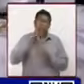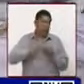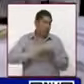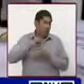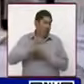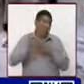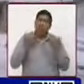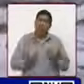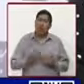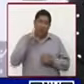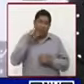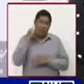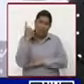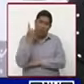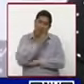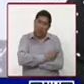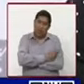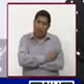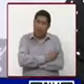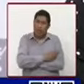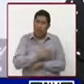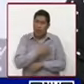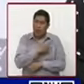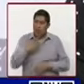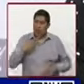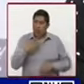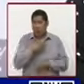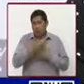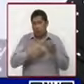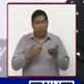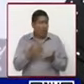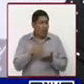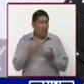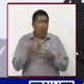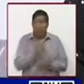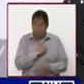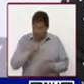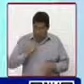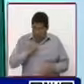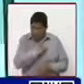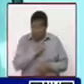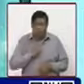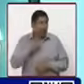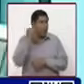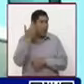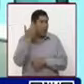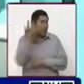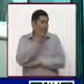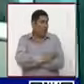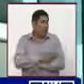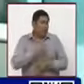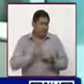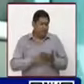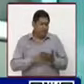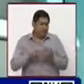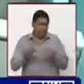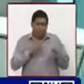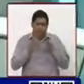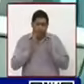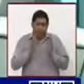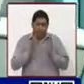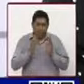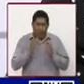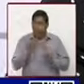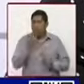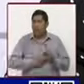decir, que ahora tiene 20 días la Cámara de Diputados y posteriormente nuevamente la Cámara de Senadores son 15 días. Esto estaríamos hablando